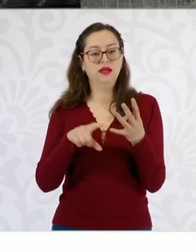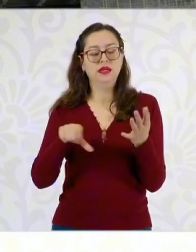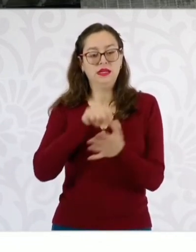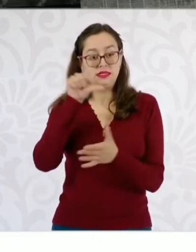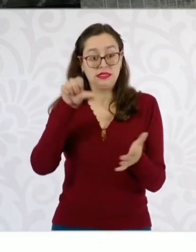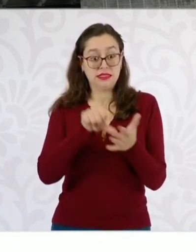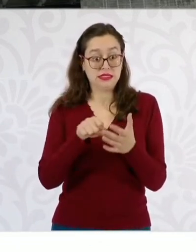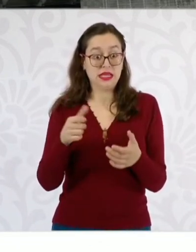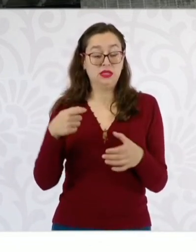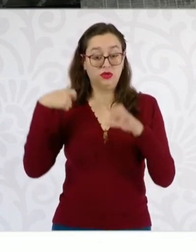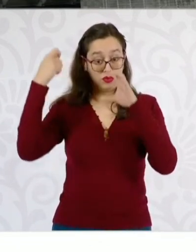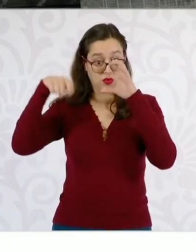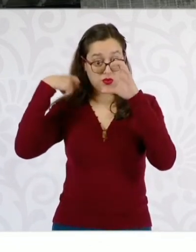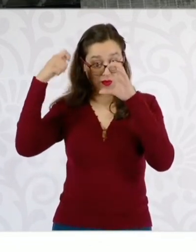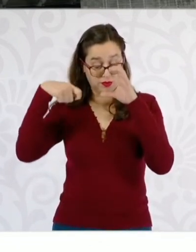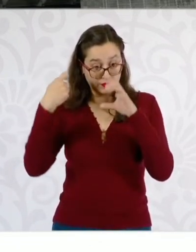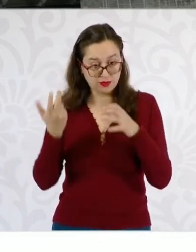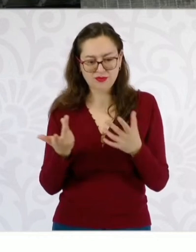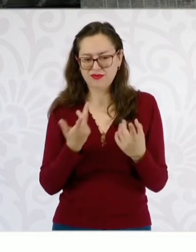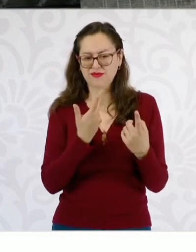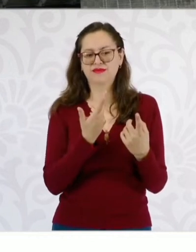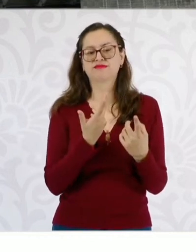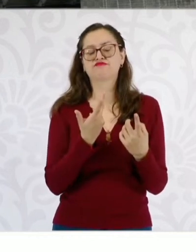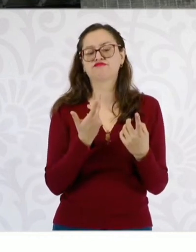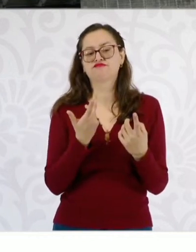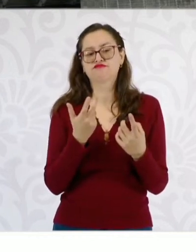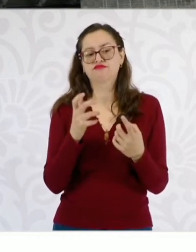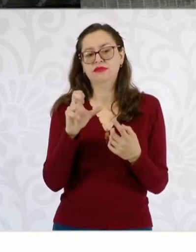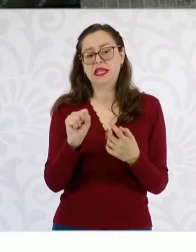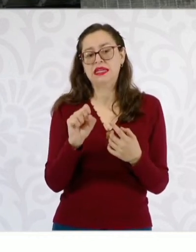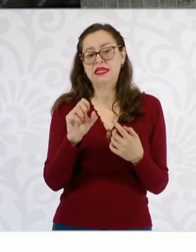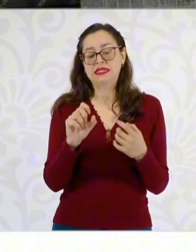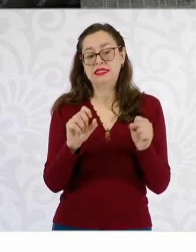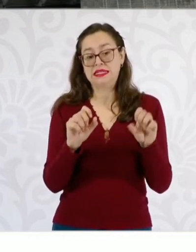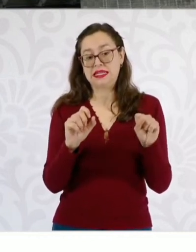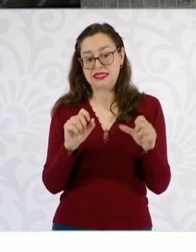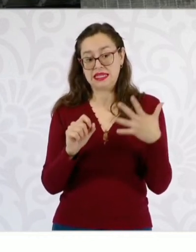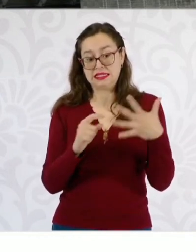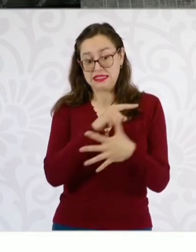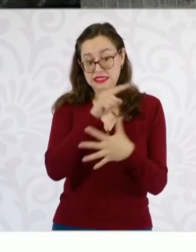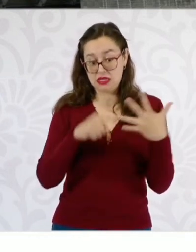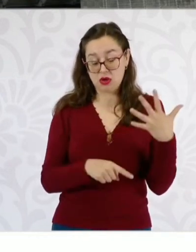Capacitación Cinematográfica, en fin, y 65 escuelas de